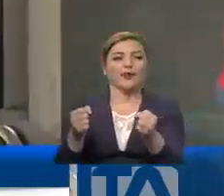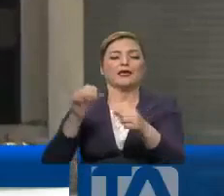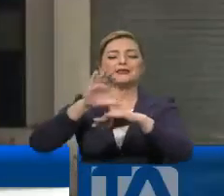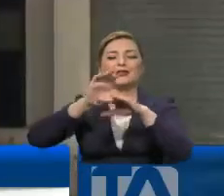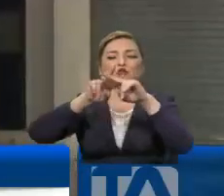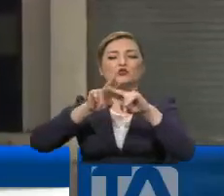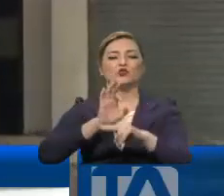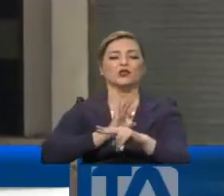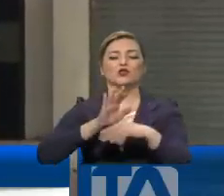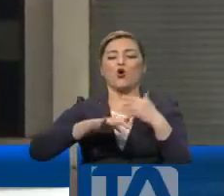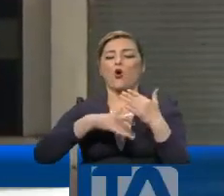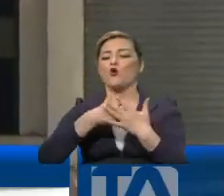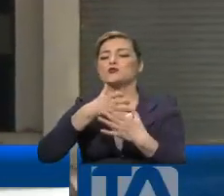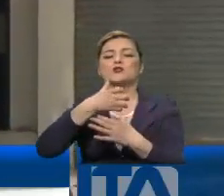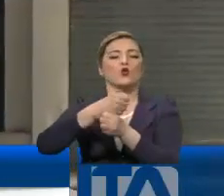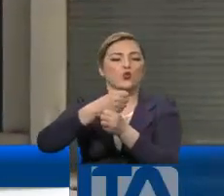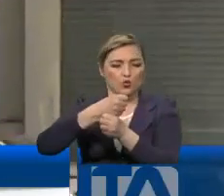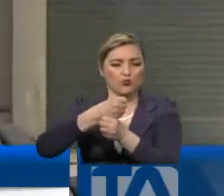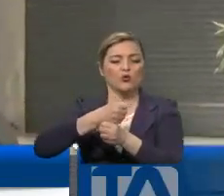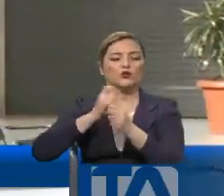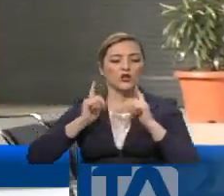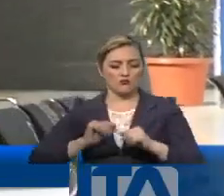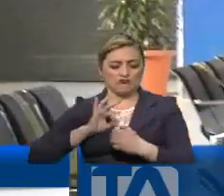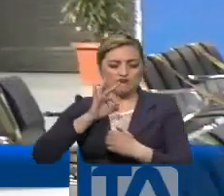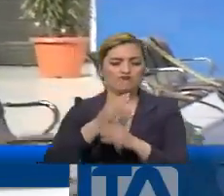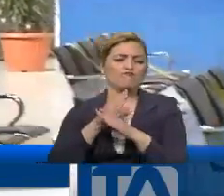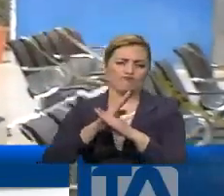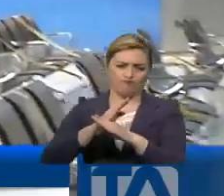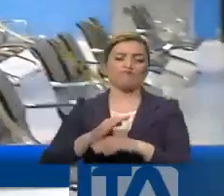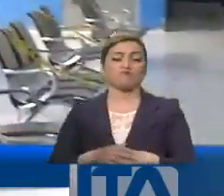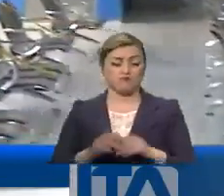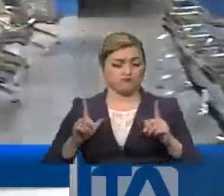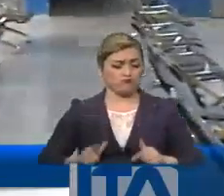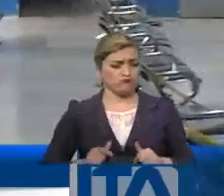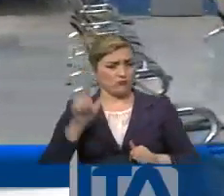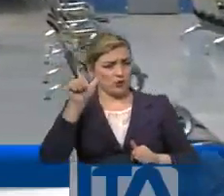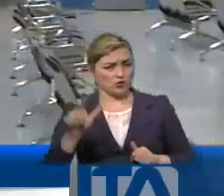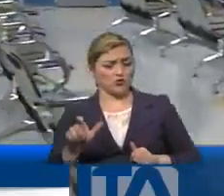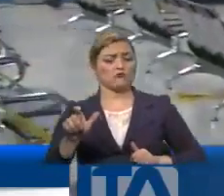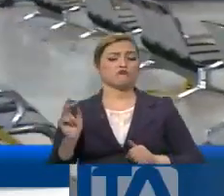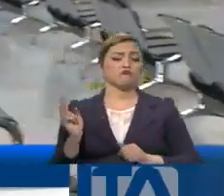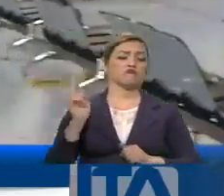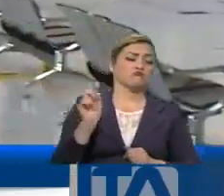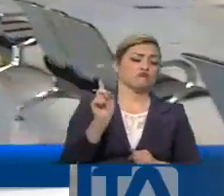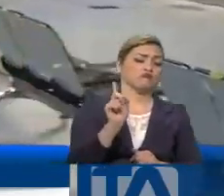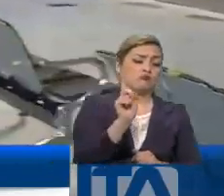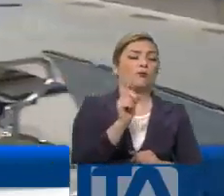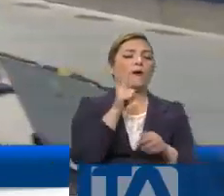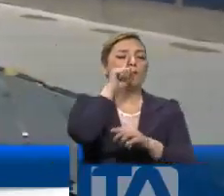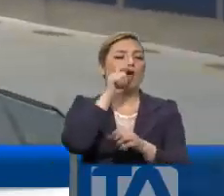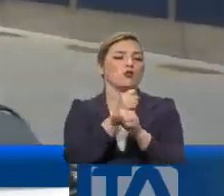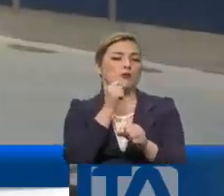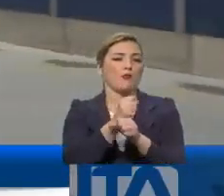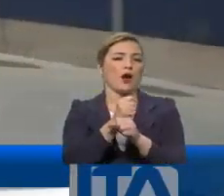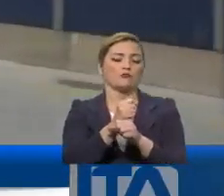centros de revisión técnica vehicular que justamente garantizan la salud no solo de los usuarios, de los ciudadanos, sino del personal que está